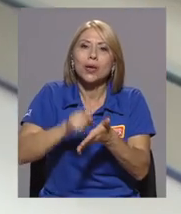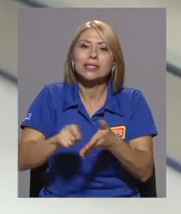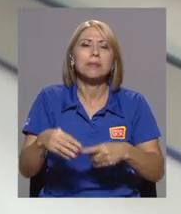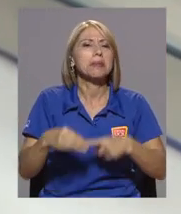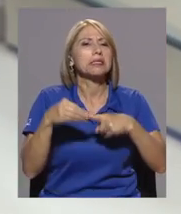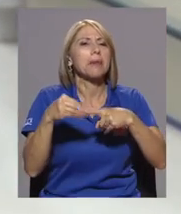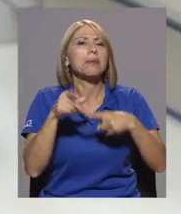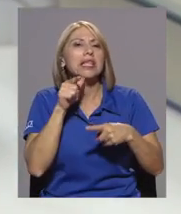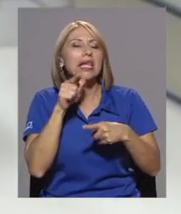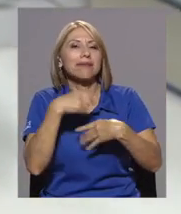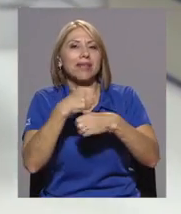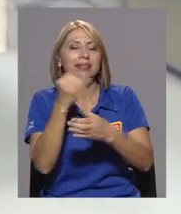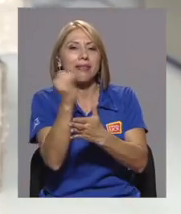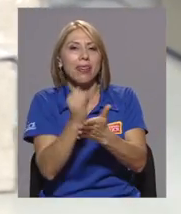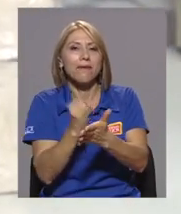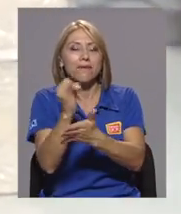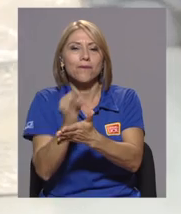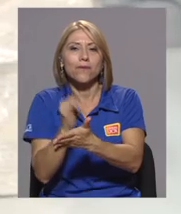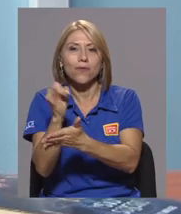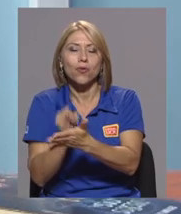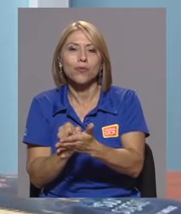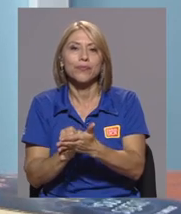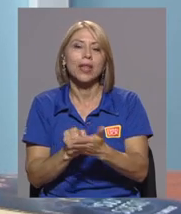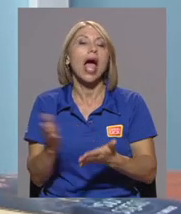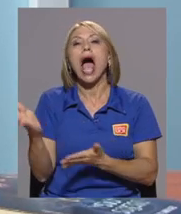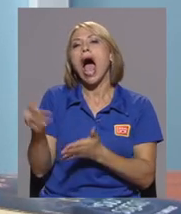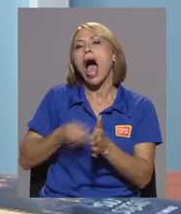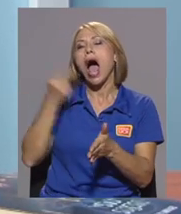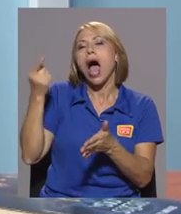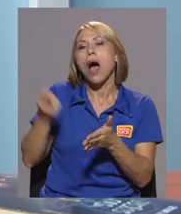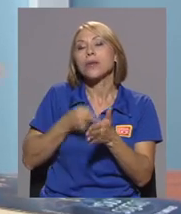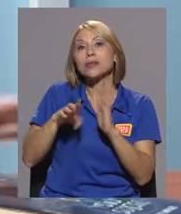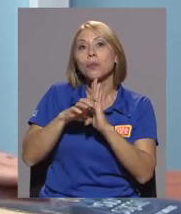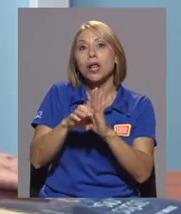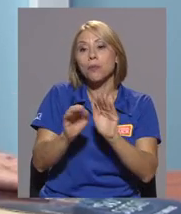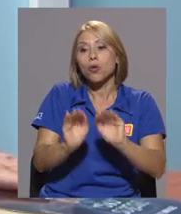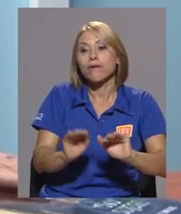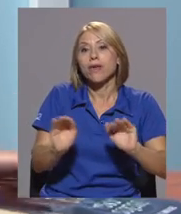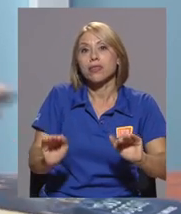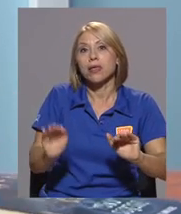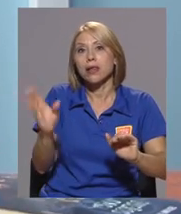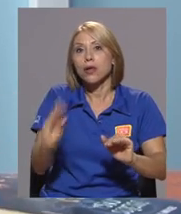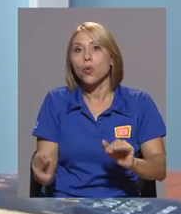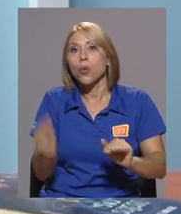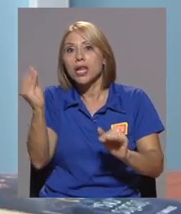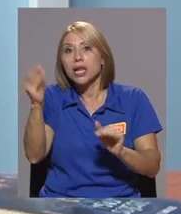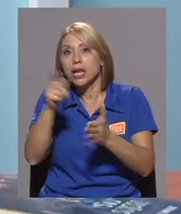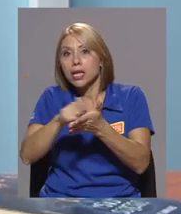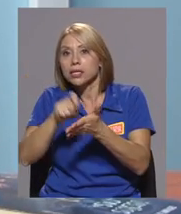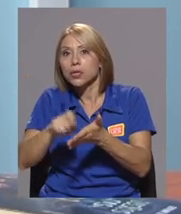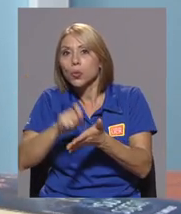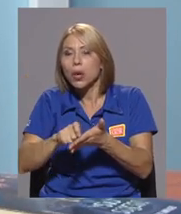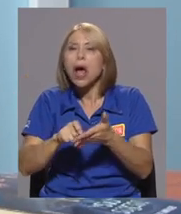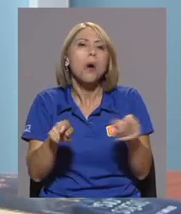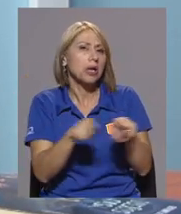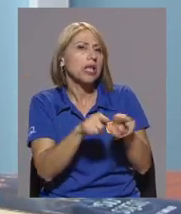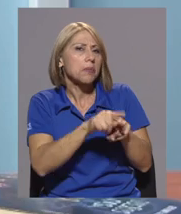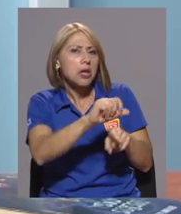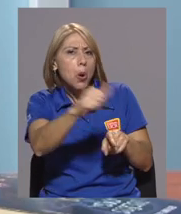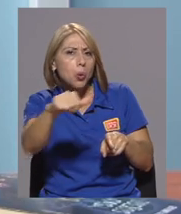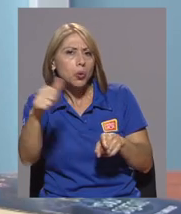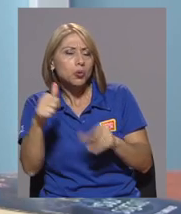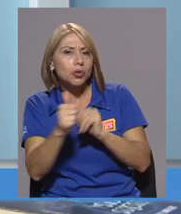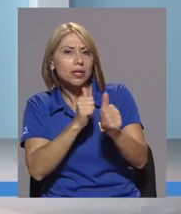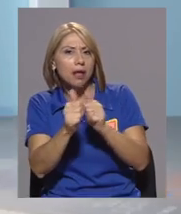principalmente los ilustradores. En algunos casos, sobre todo en la línea de literatura infantil y juvenil, aunque puede darse también en los